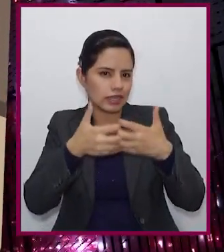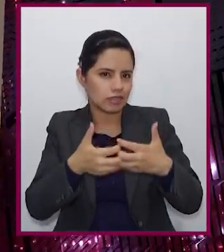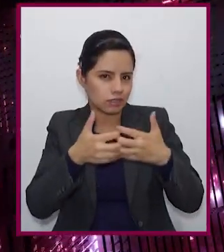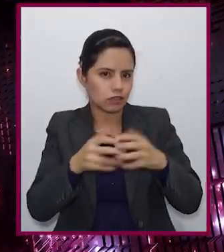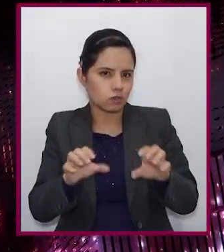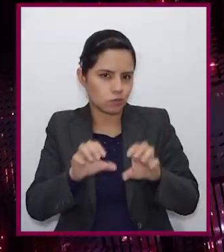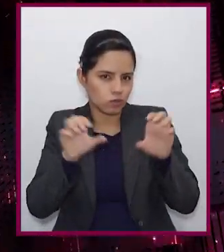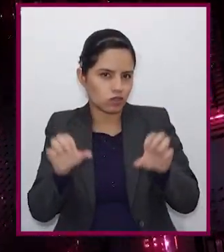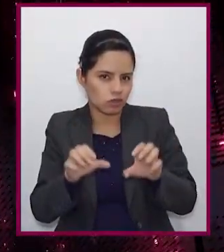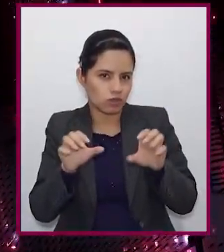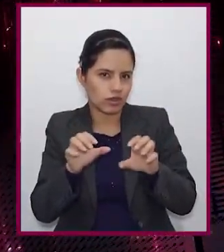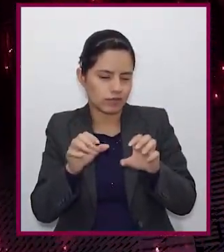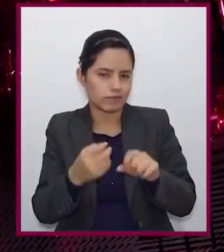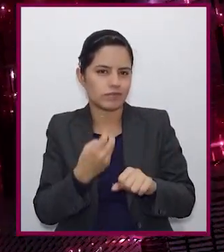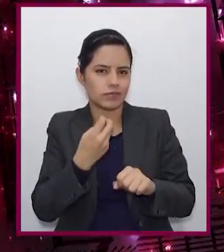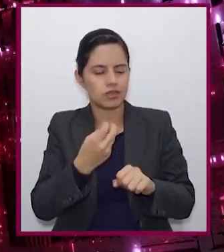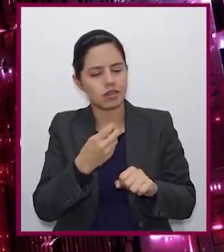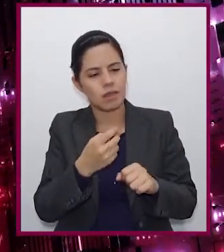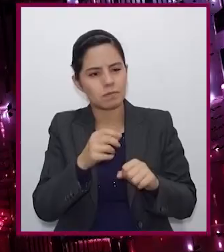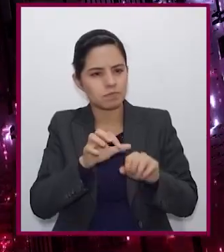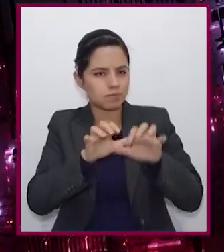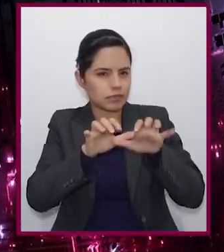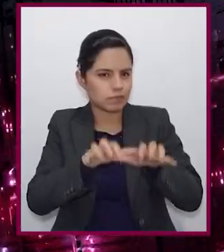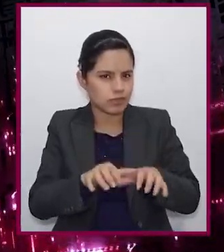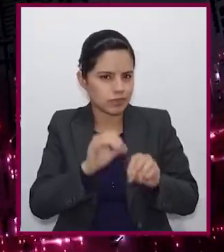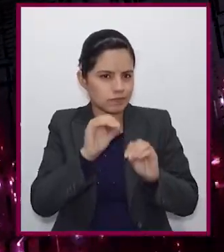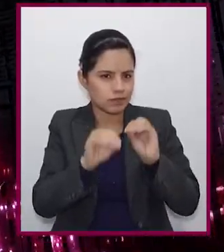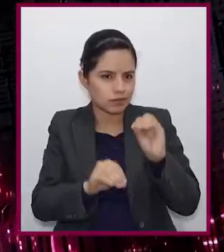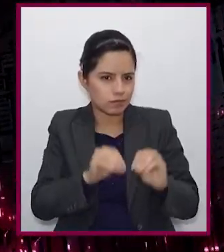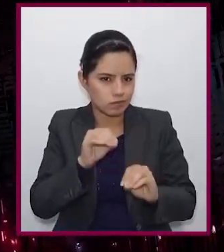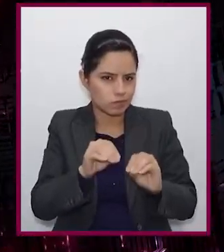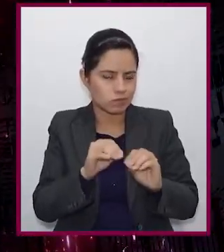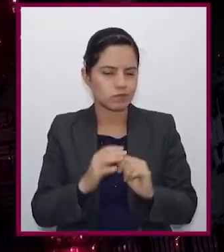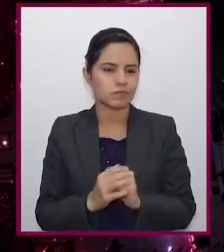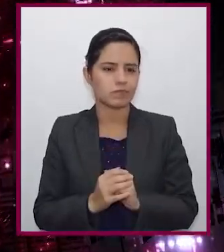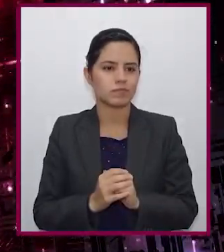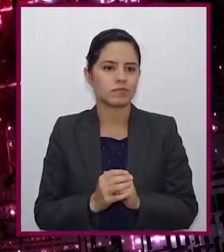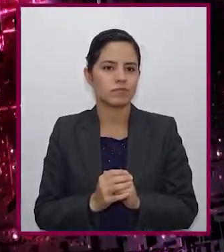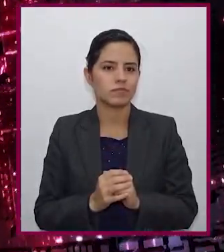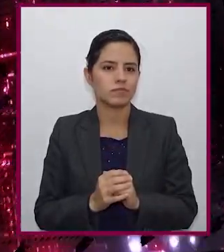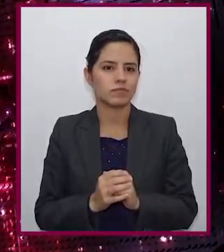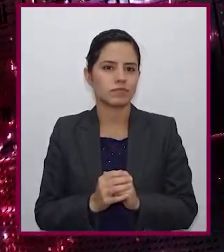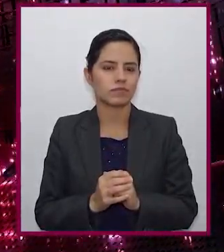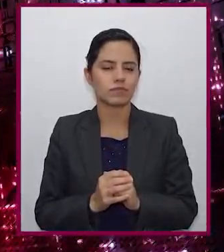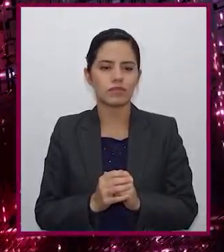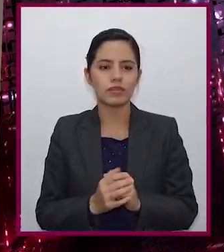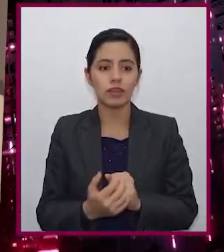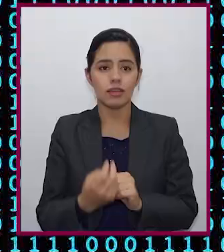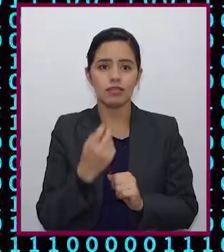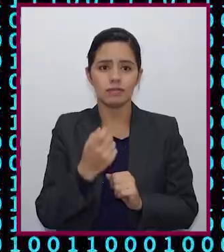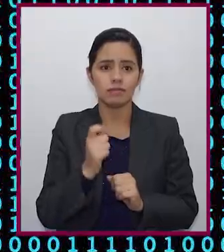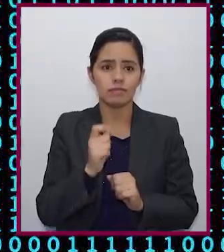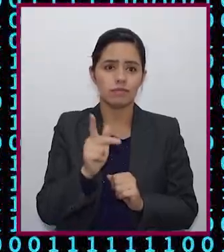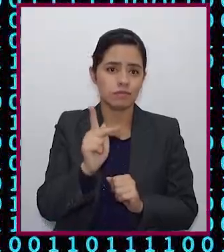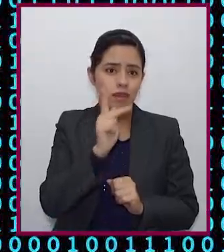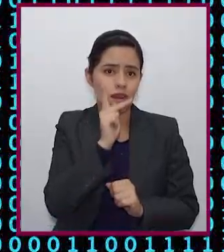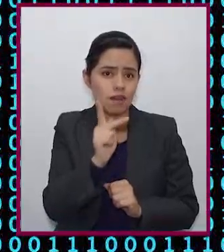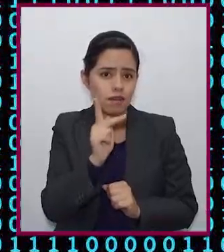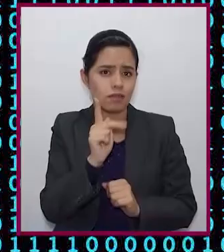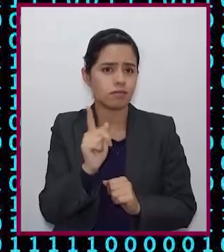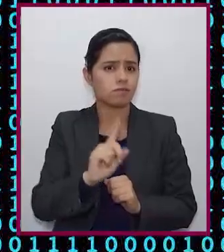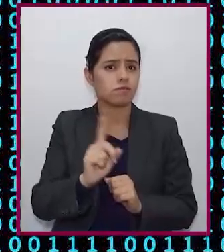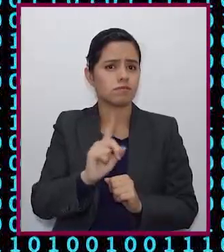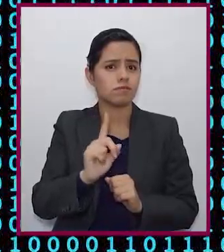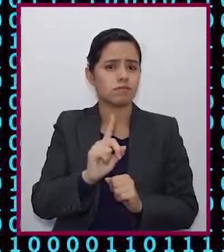de una computadora. Pues estos lenguajes son bastante densos, no están basados totalmente en